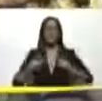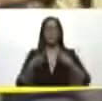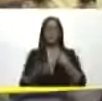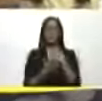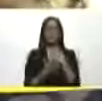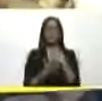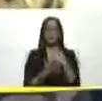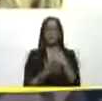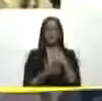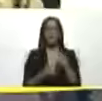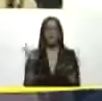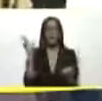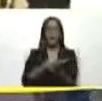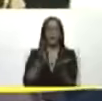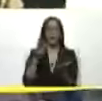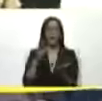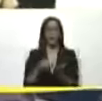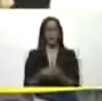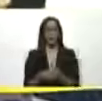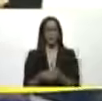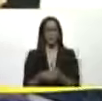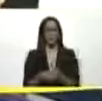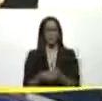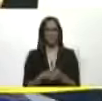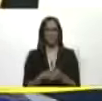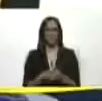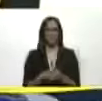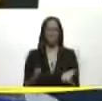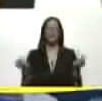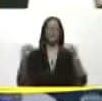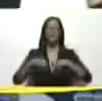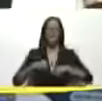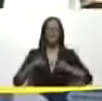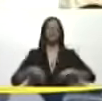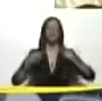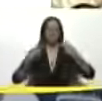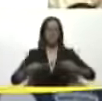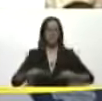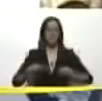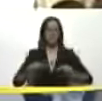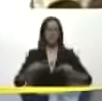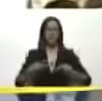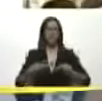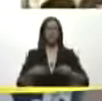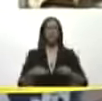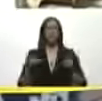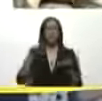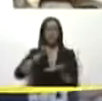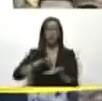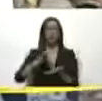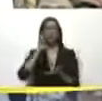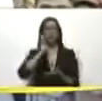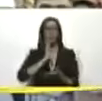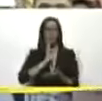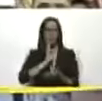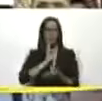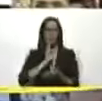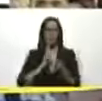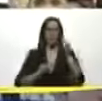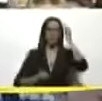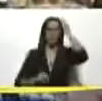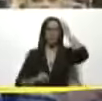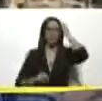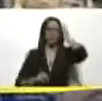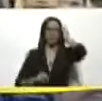tecnología aprobado la adecuación actualización de los centros bolivarianos de